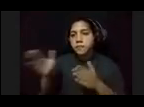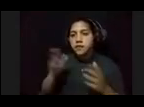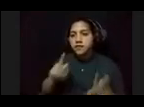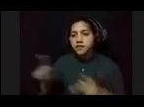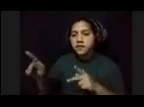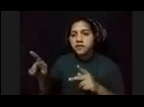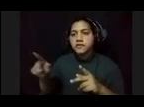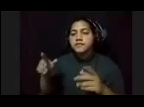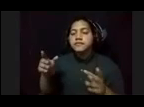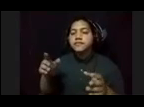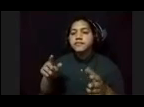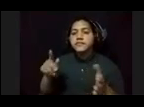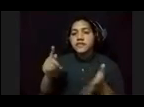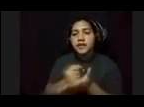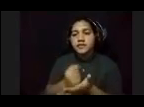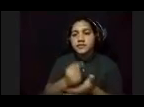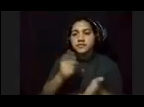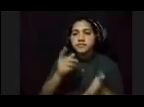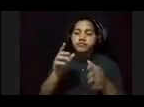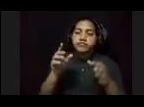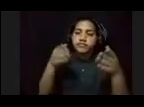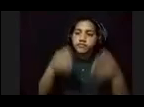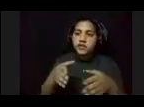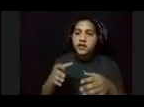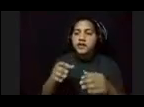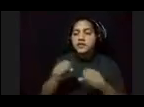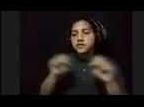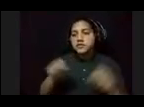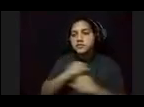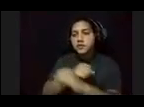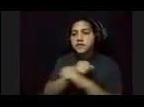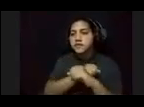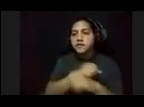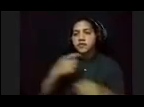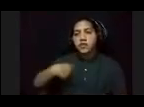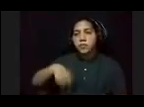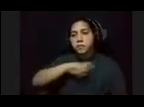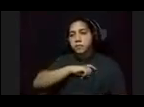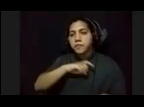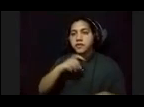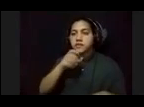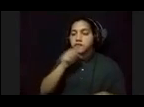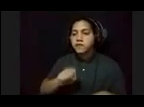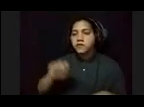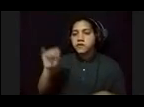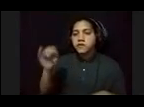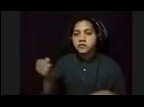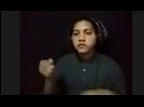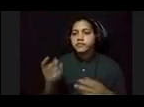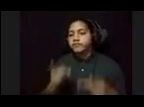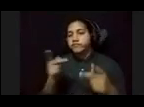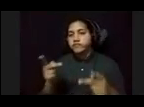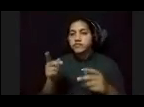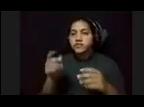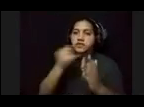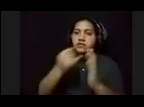tesis se enfoca en el sistema defensivo español en el Viejo San Juan y presenta varias propuestas de diseño para rescatar